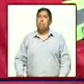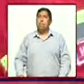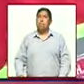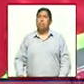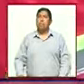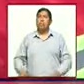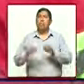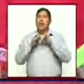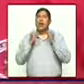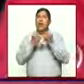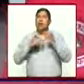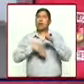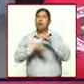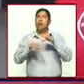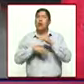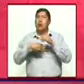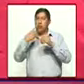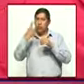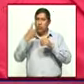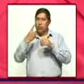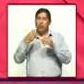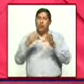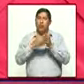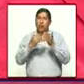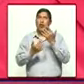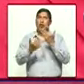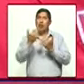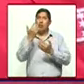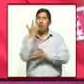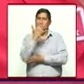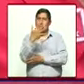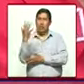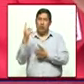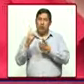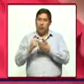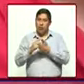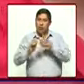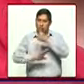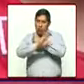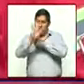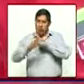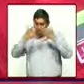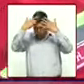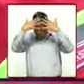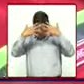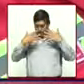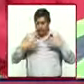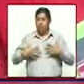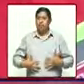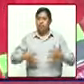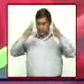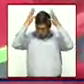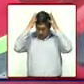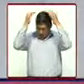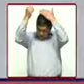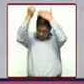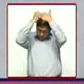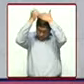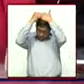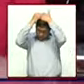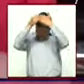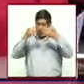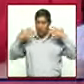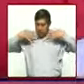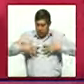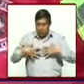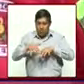Este es el equipo básico de un bombero forestal. Primero es necesario contar con un equipo de protección personal, que es el casco, que es el chaquetón, las